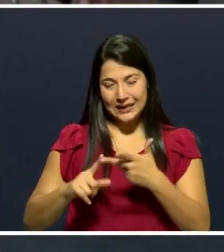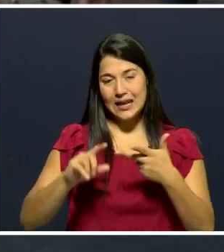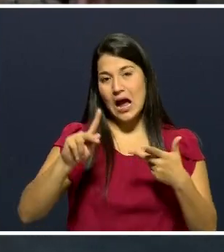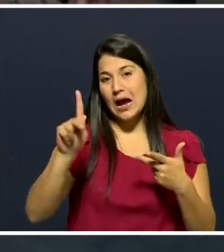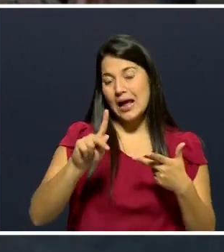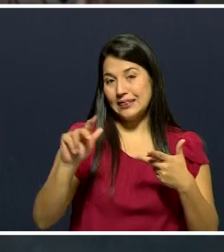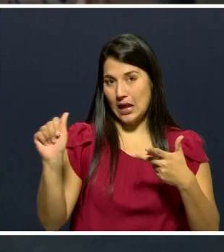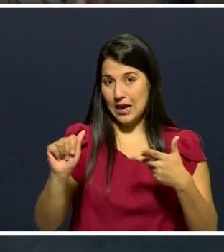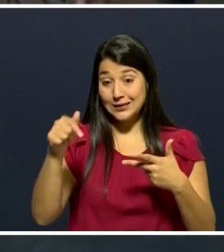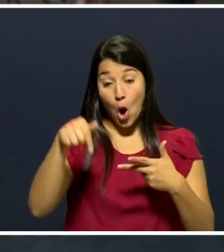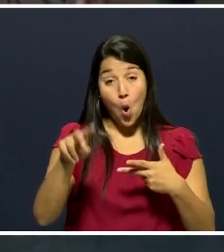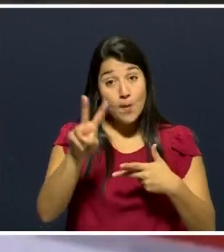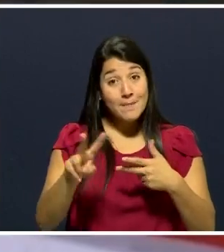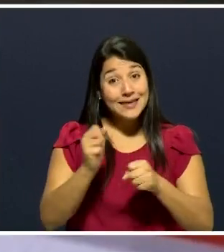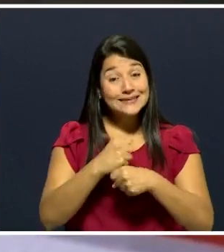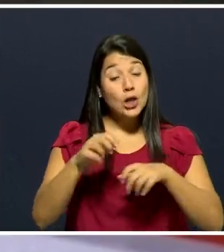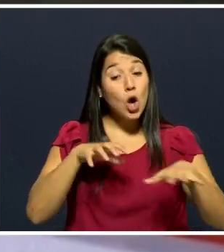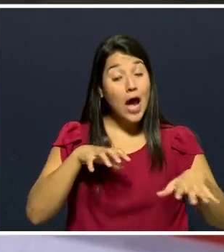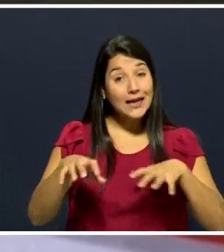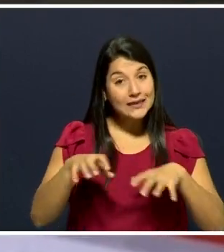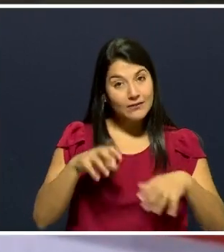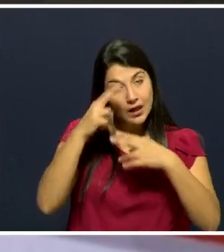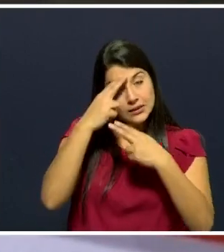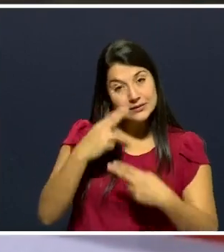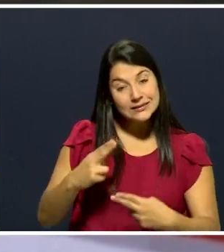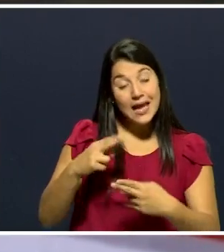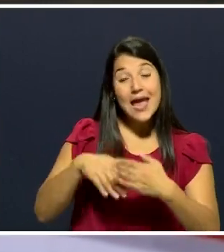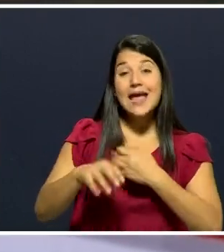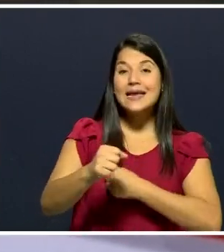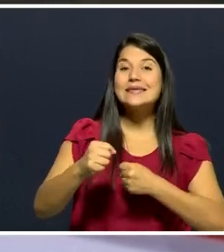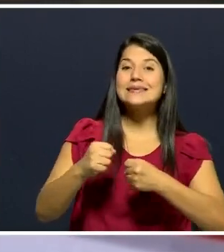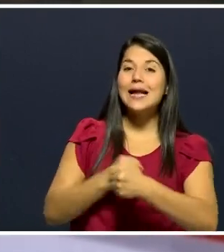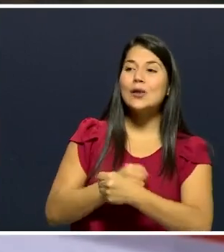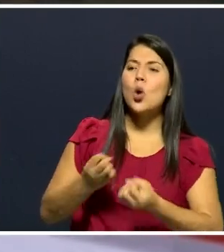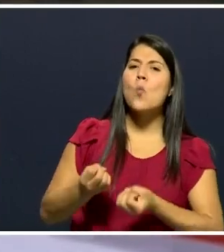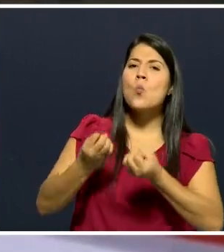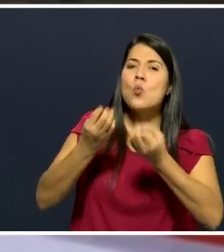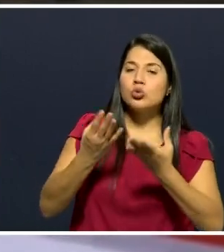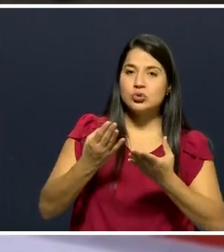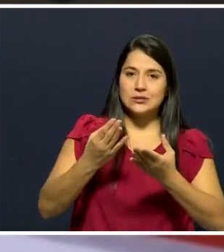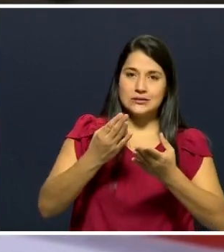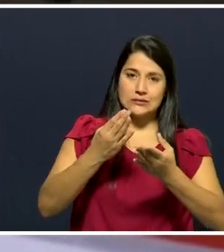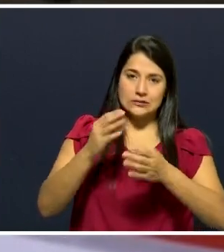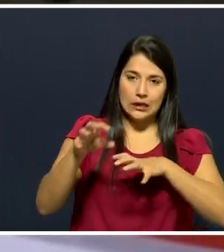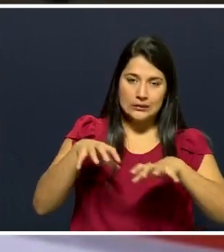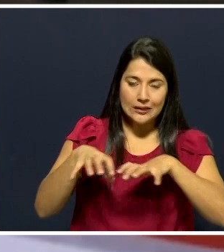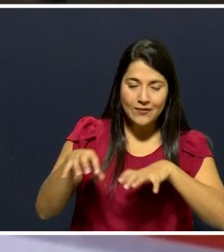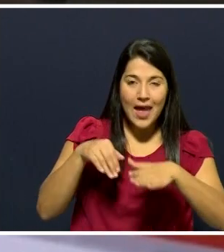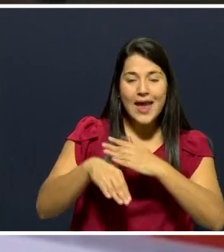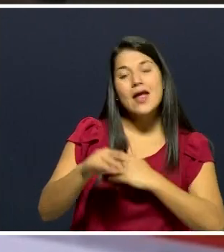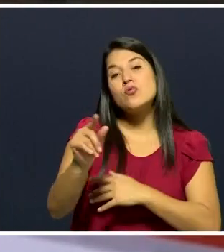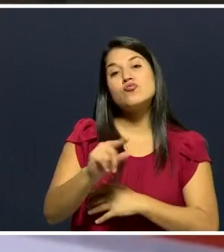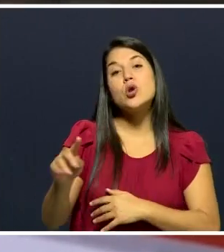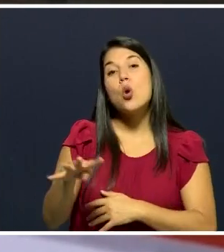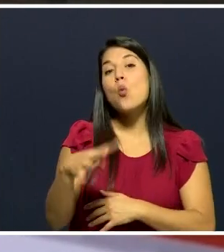el acto solemne en el Salón Multifuncional de Río Cuarto, con todos los protocolos establecidos por el Ministerio de Salud. Estamos